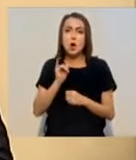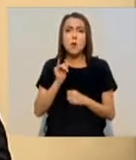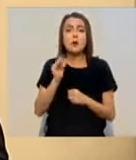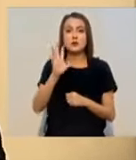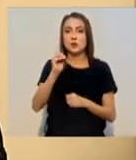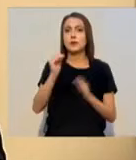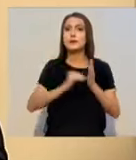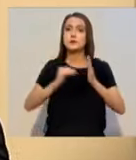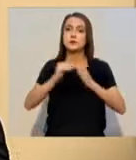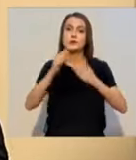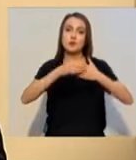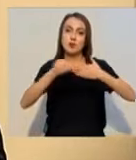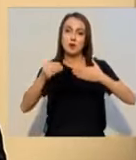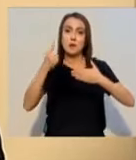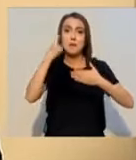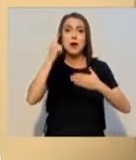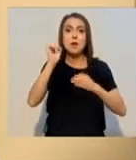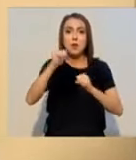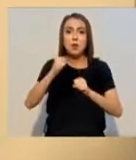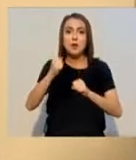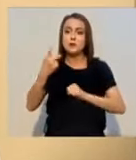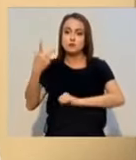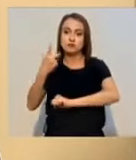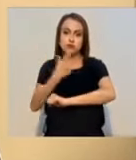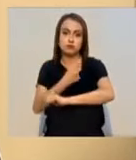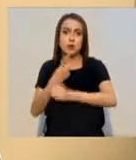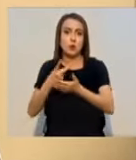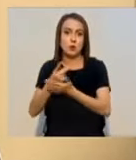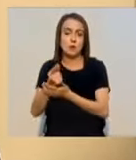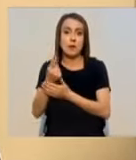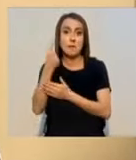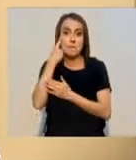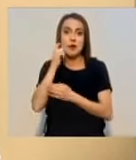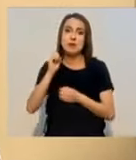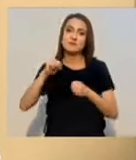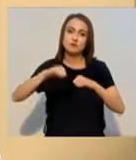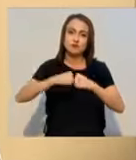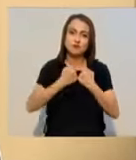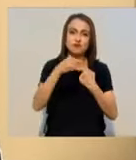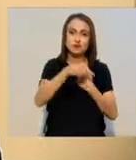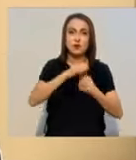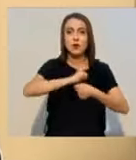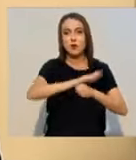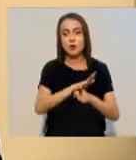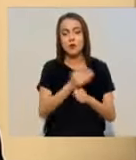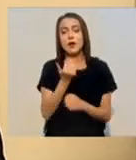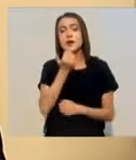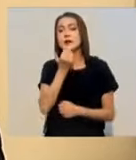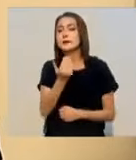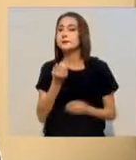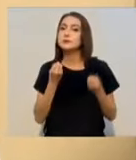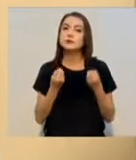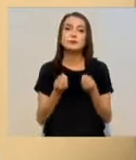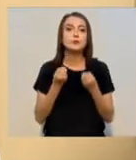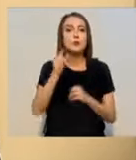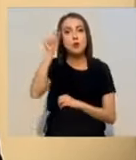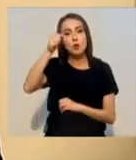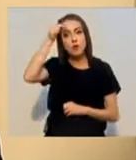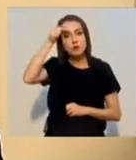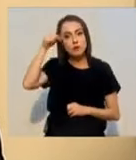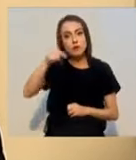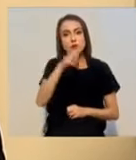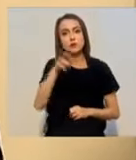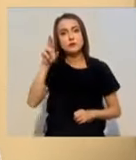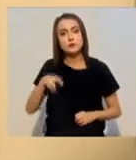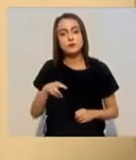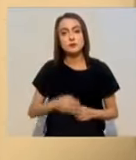$50 millones para la adquisición de vacunas contra la COVID-19. Agradecemos profundamente al Gobierno de la